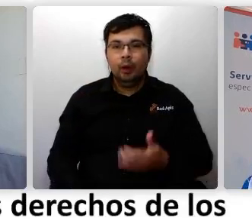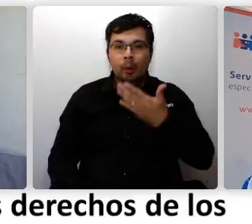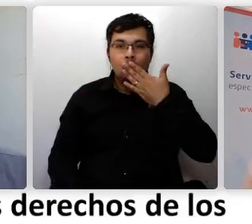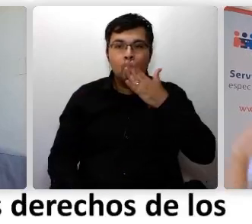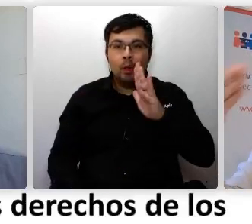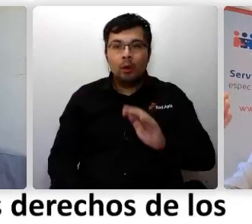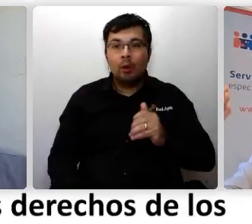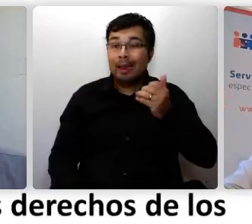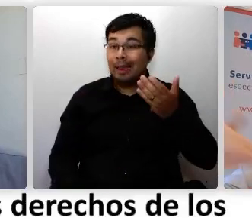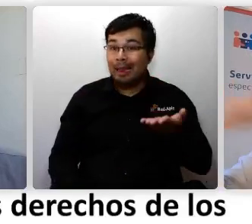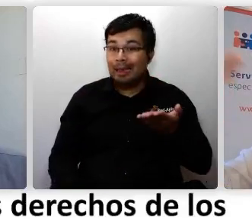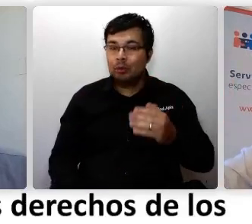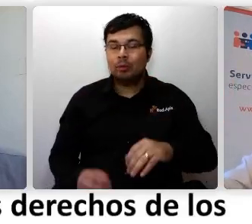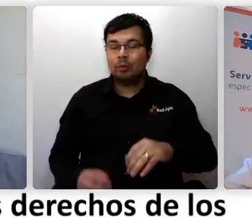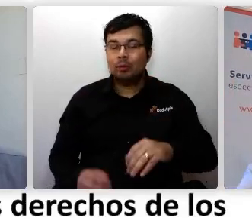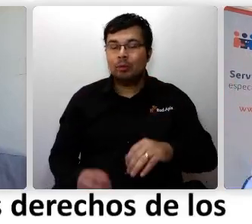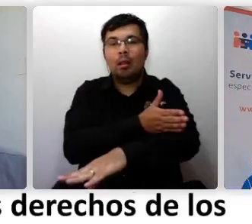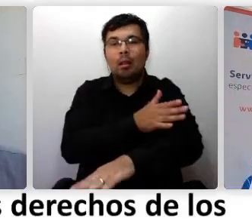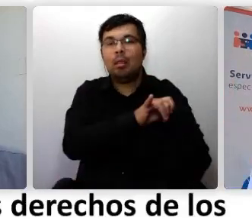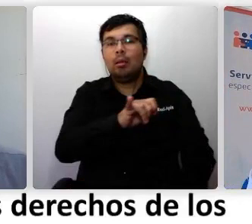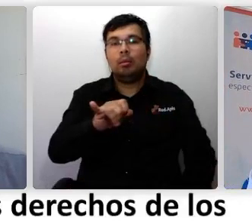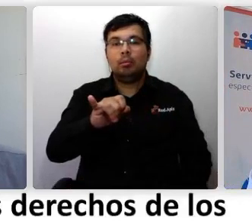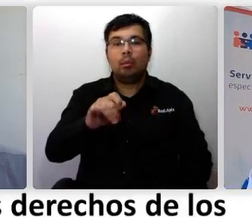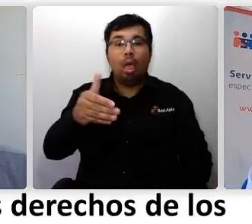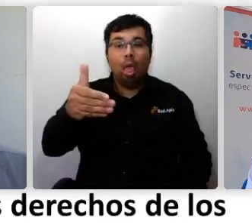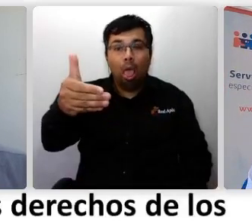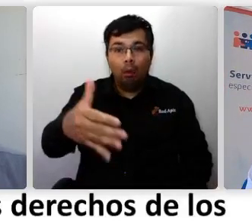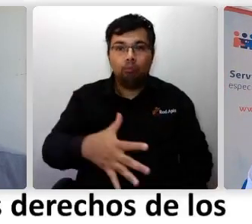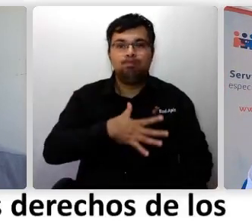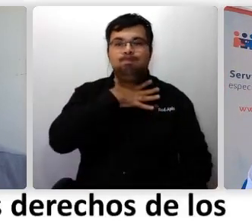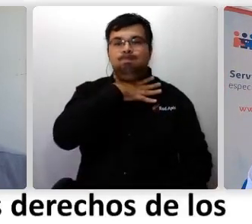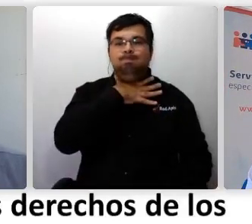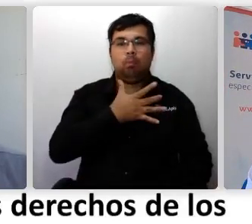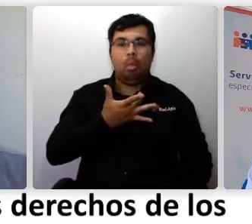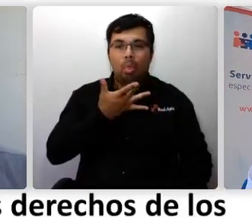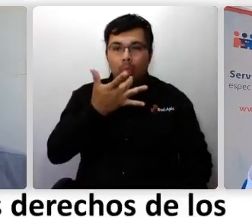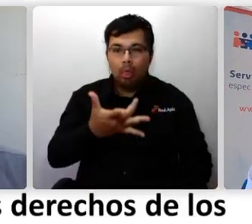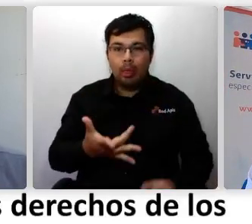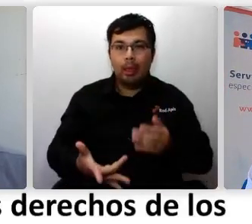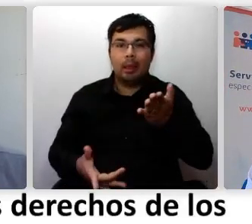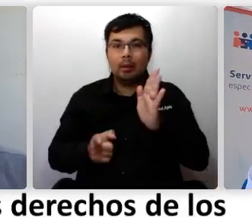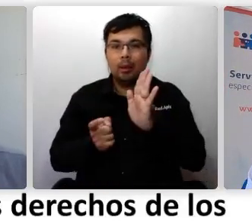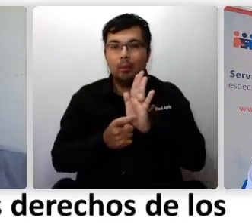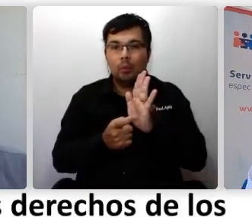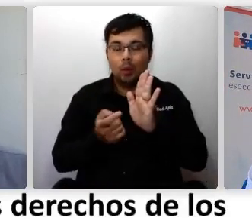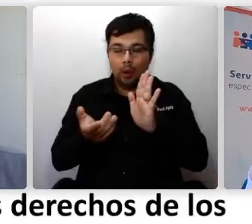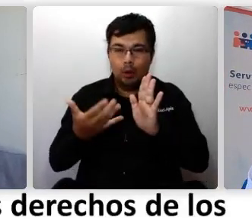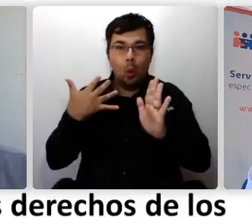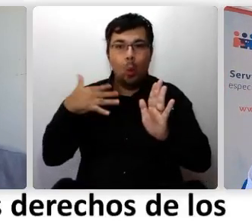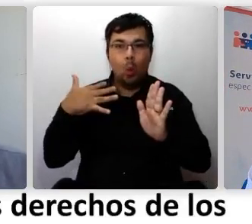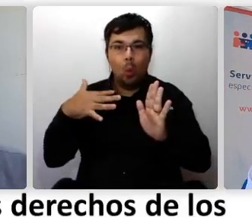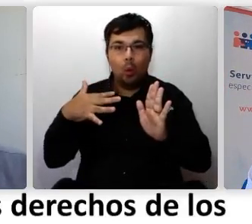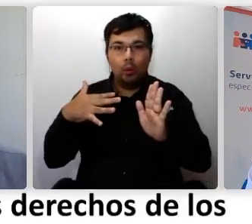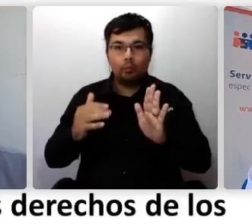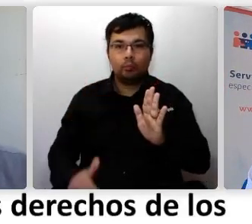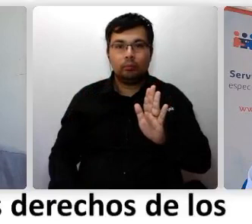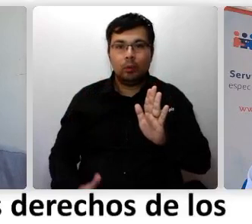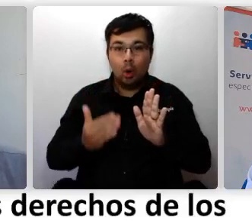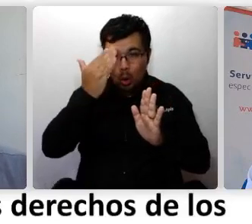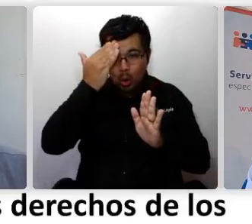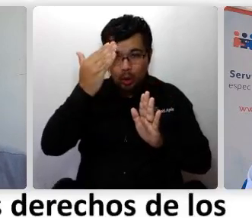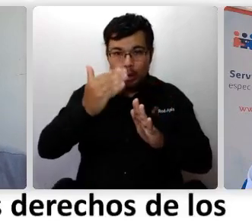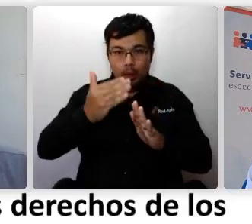es mejor eso antes que después se cometa un error. Es que es el punto, esto sí que importan los días que pasan y el tiempo que pasa,